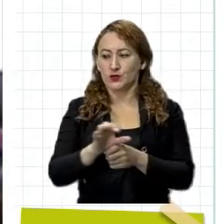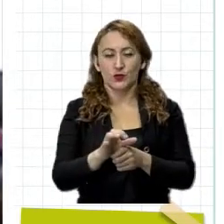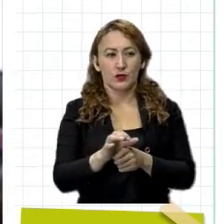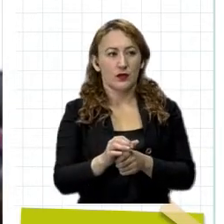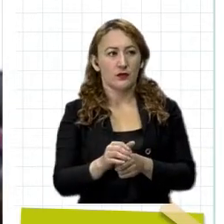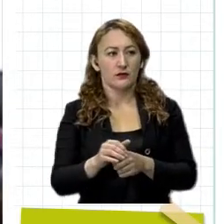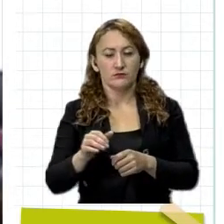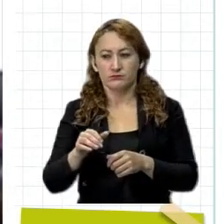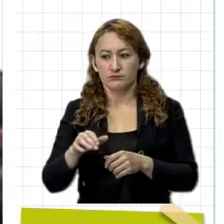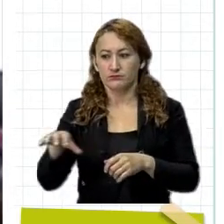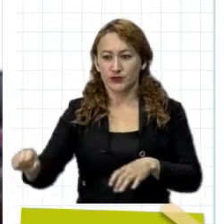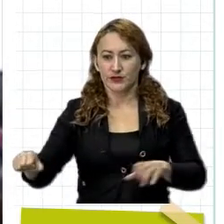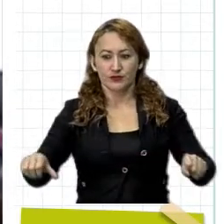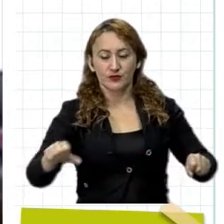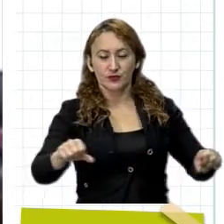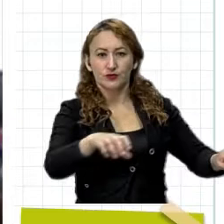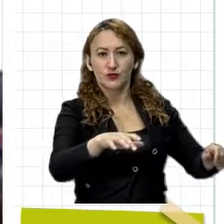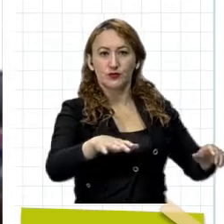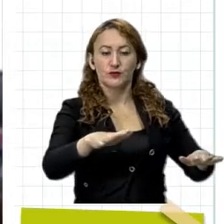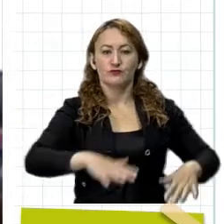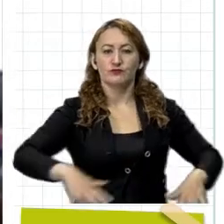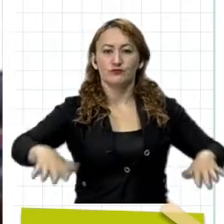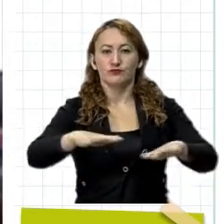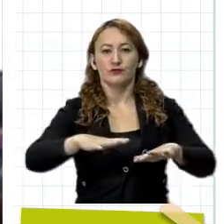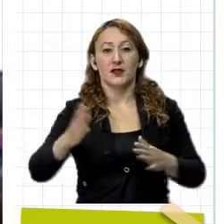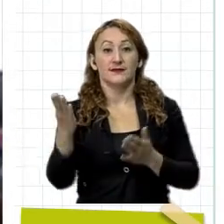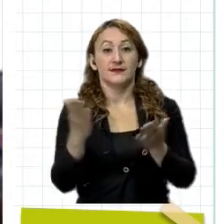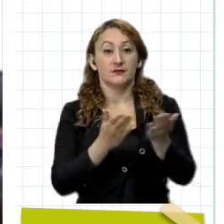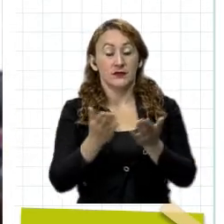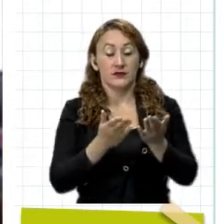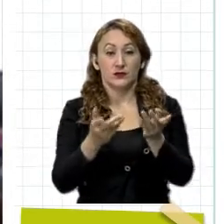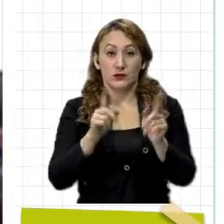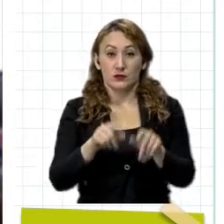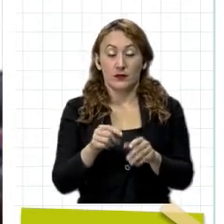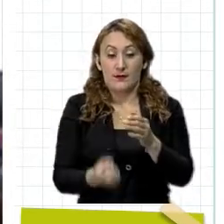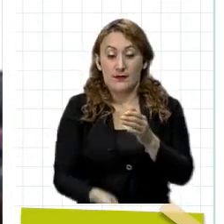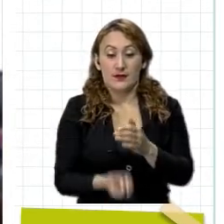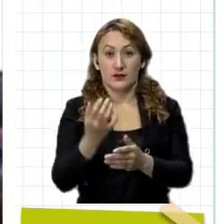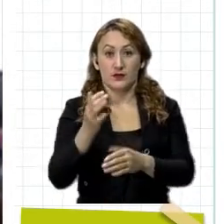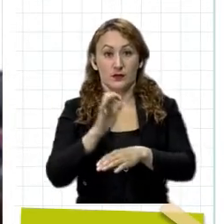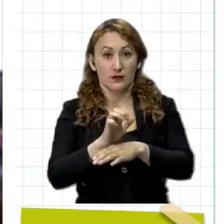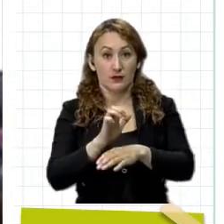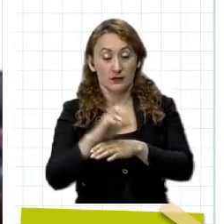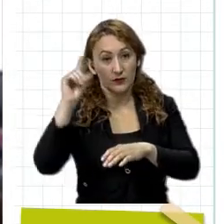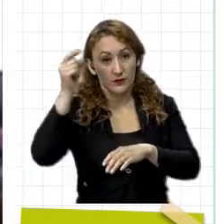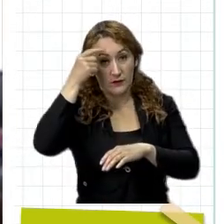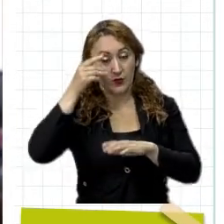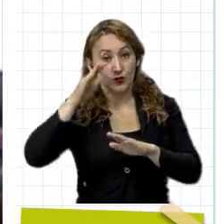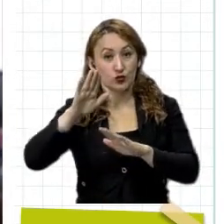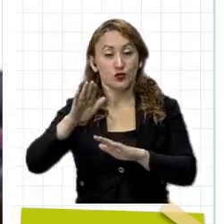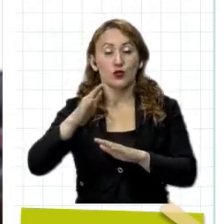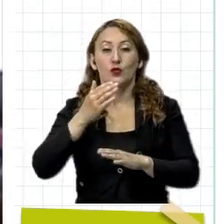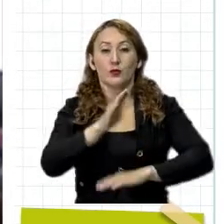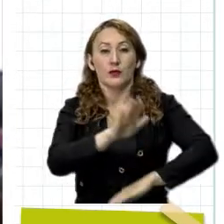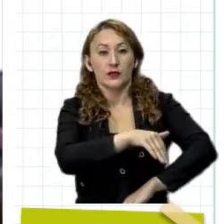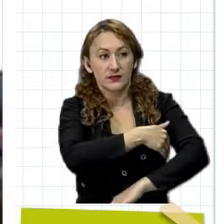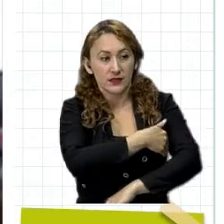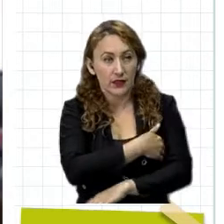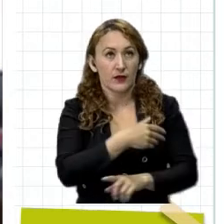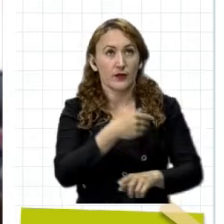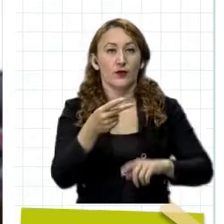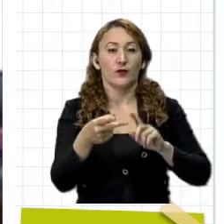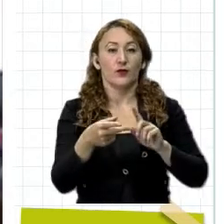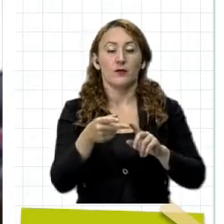expansión del sector de servicios y la creación de entidades gubernamentales como ministerios,